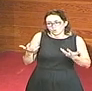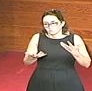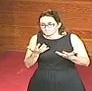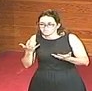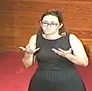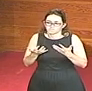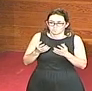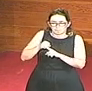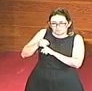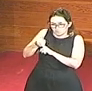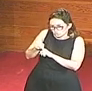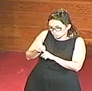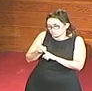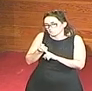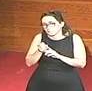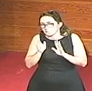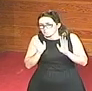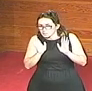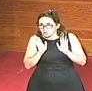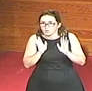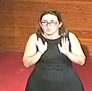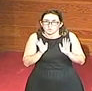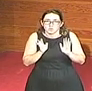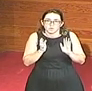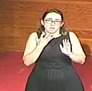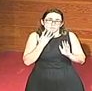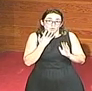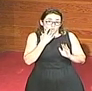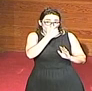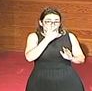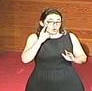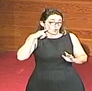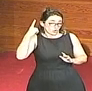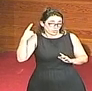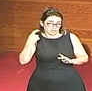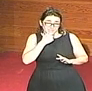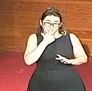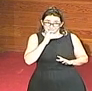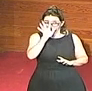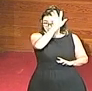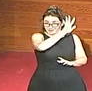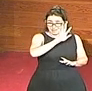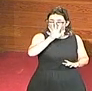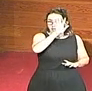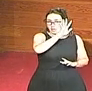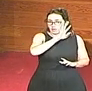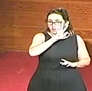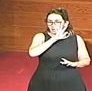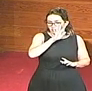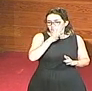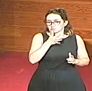redacciones. Pero, pues hombre, Reino Unido abrió la vía a la extradición